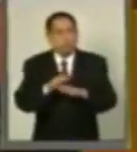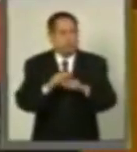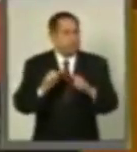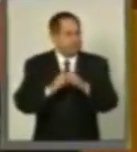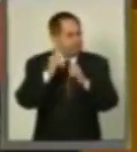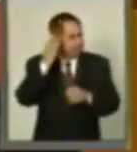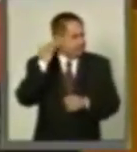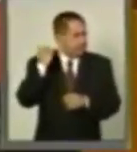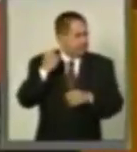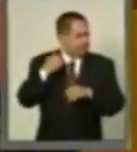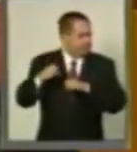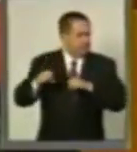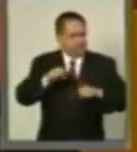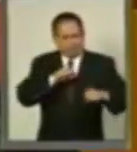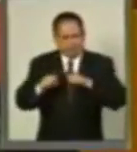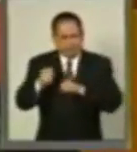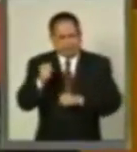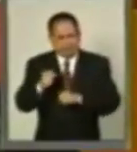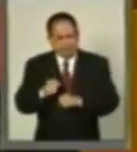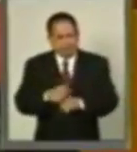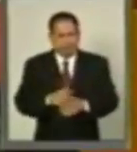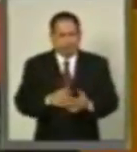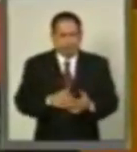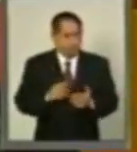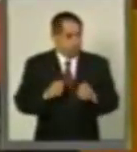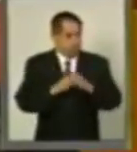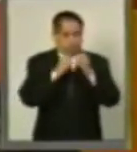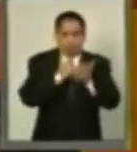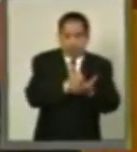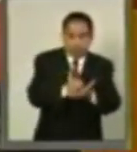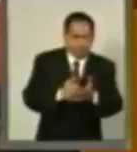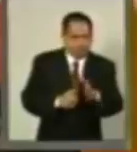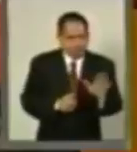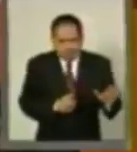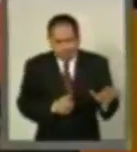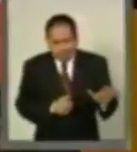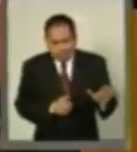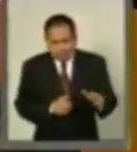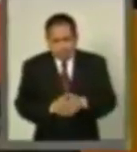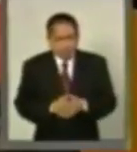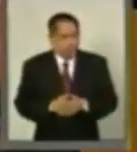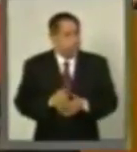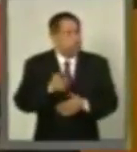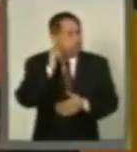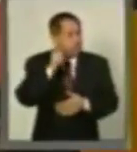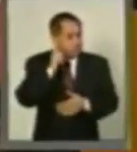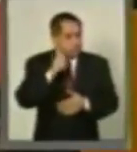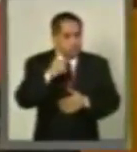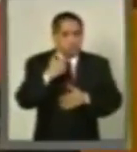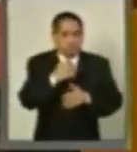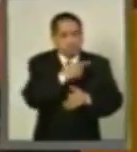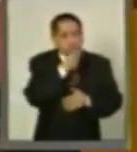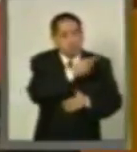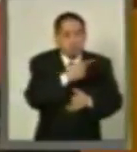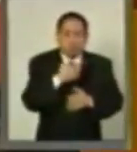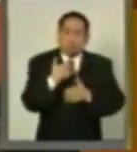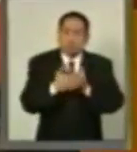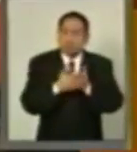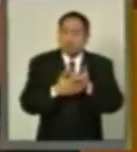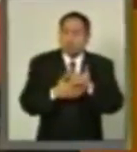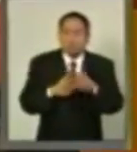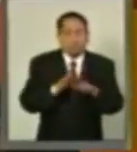los sismos de septiembre. Desearía usted que pronto se regresara a la normalidad, como si